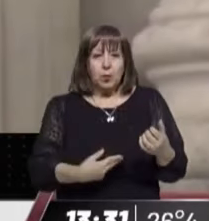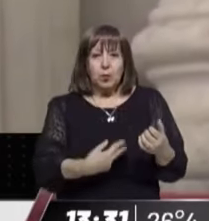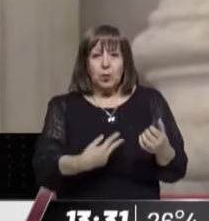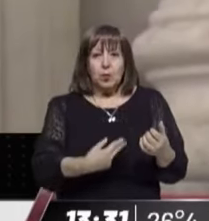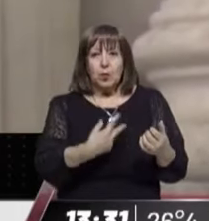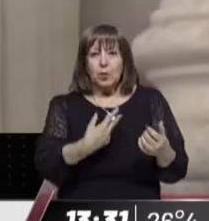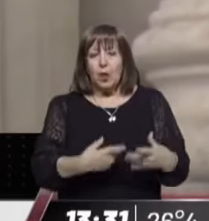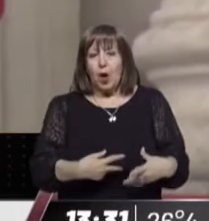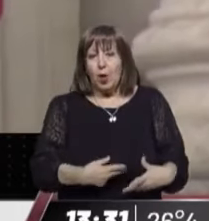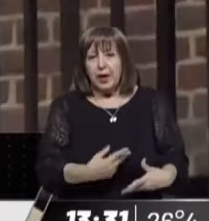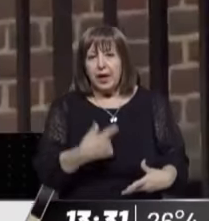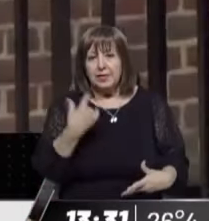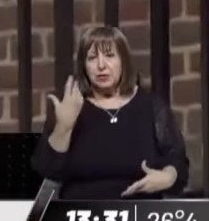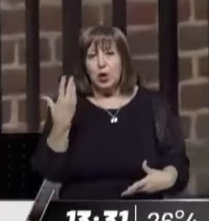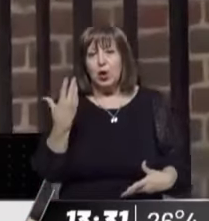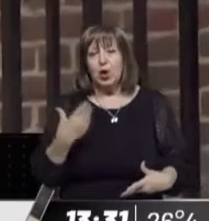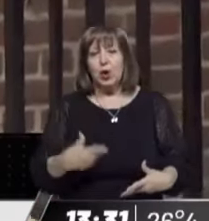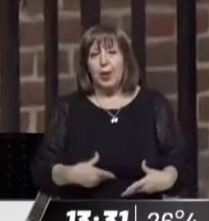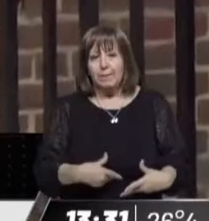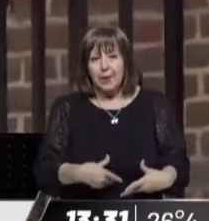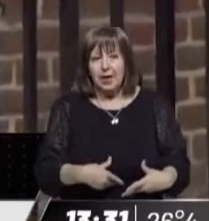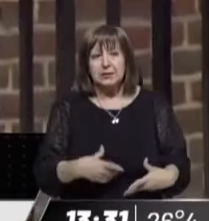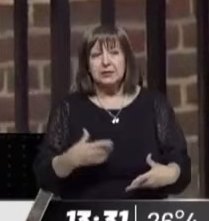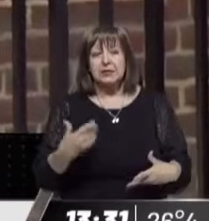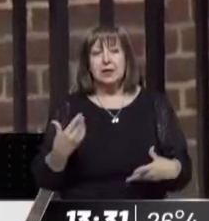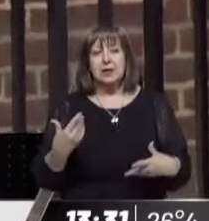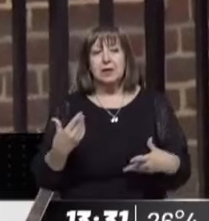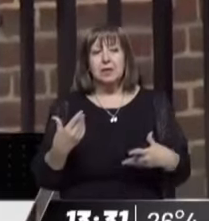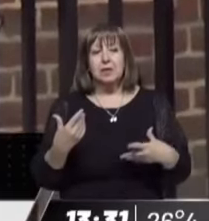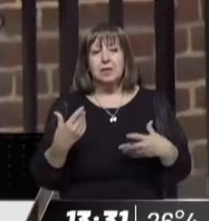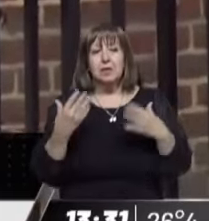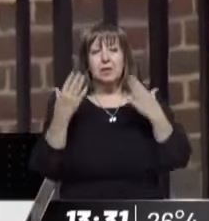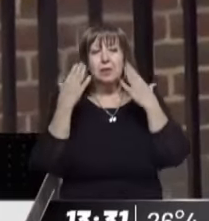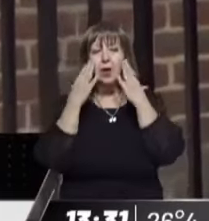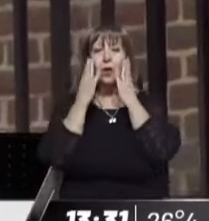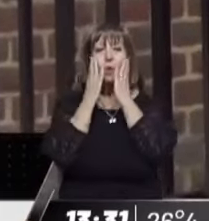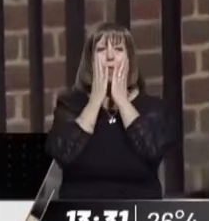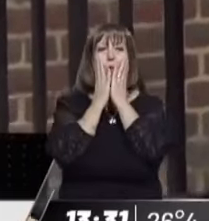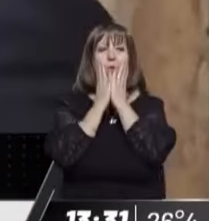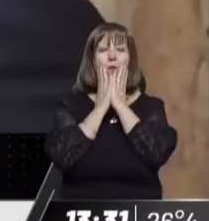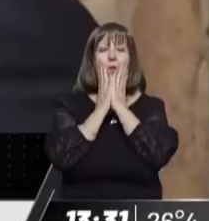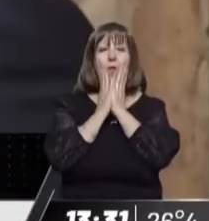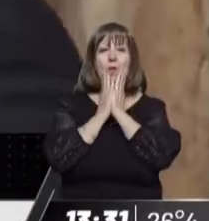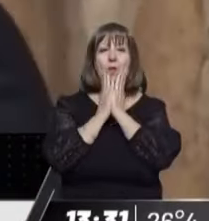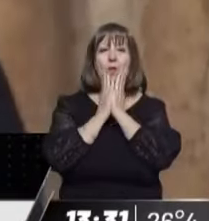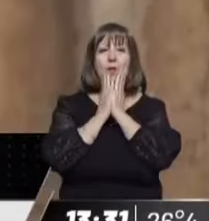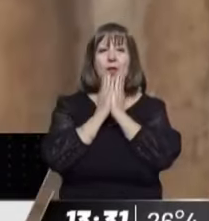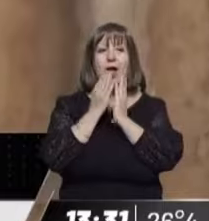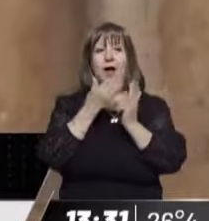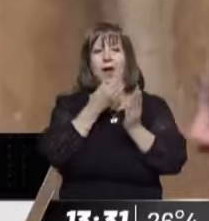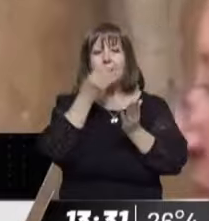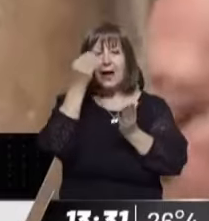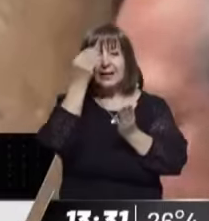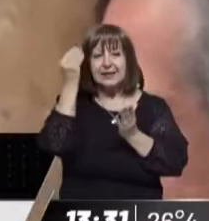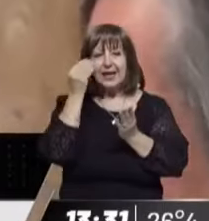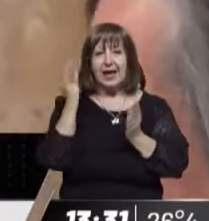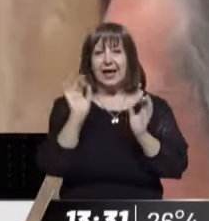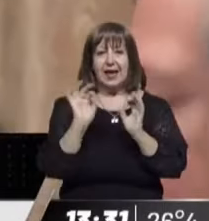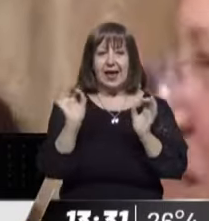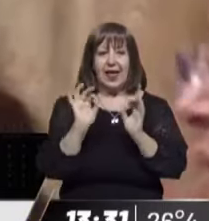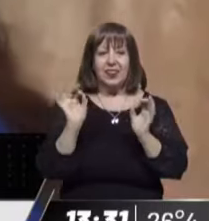la recuperación han sido bastante fuertes. Pero como está más delgada y se la vio sin maquillaje, sin tanto